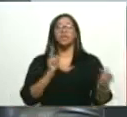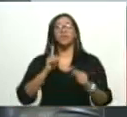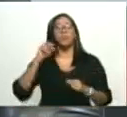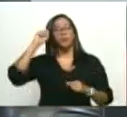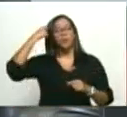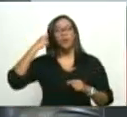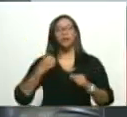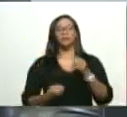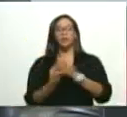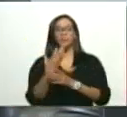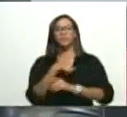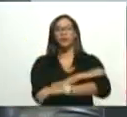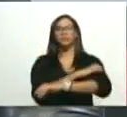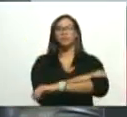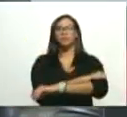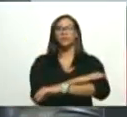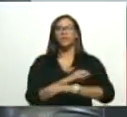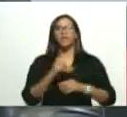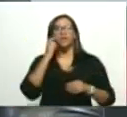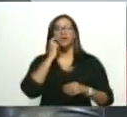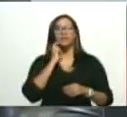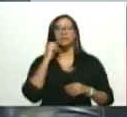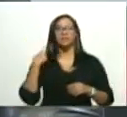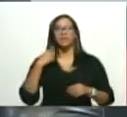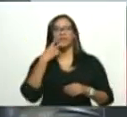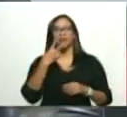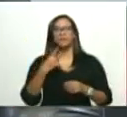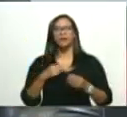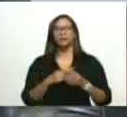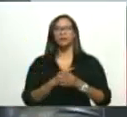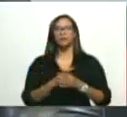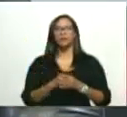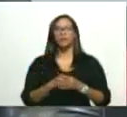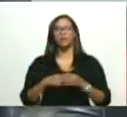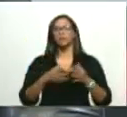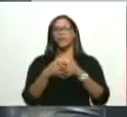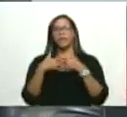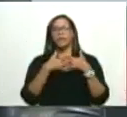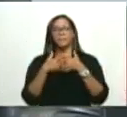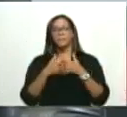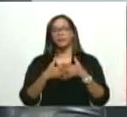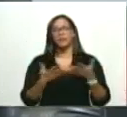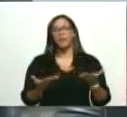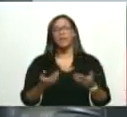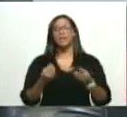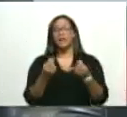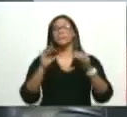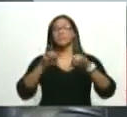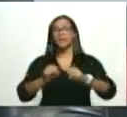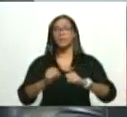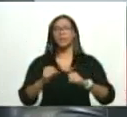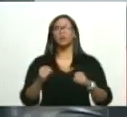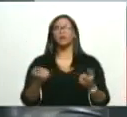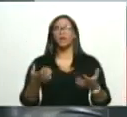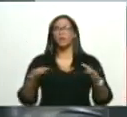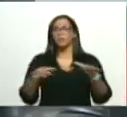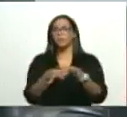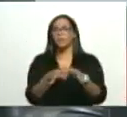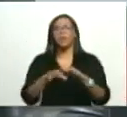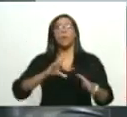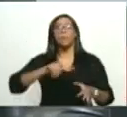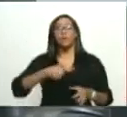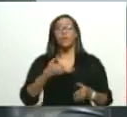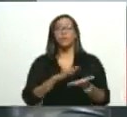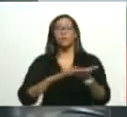de esa derecha, como cualquier derecha fascista, tiene que ver con la crisis del capitalismo. En cuanto el capitalismo cada vez menos puede resolver los problemas